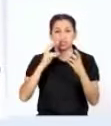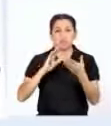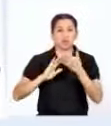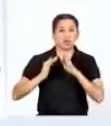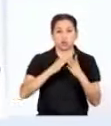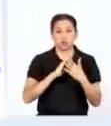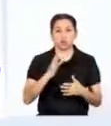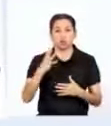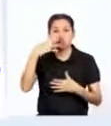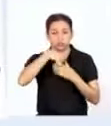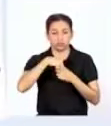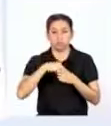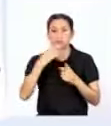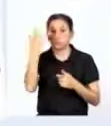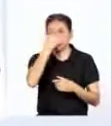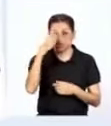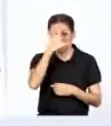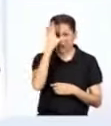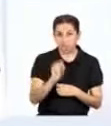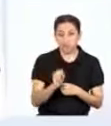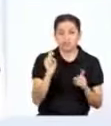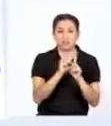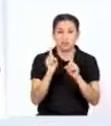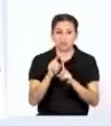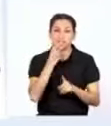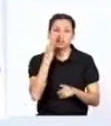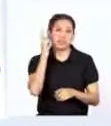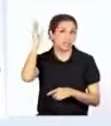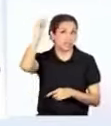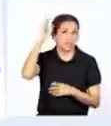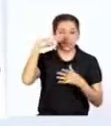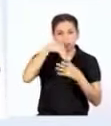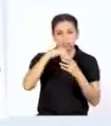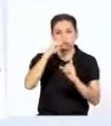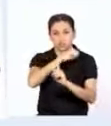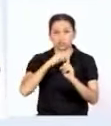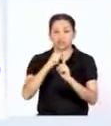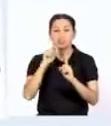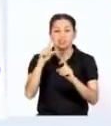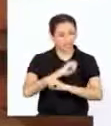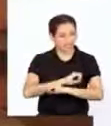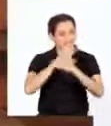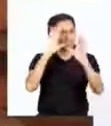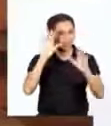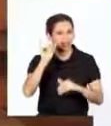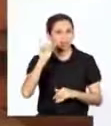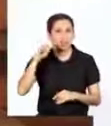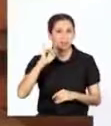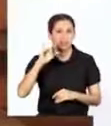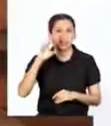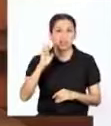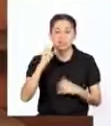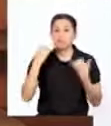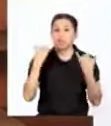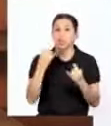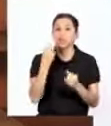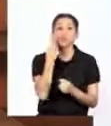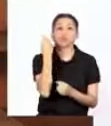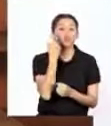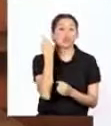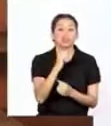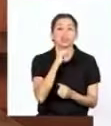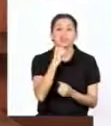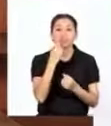diversidad cultural del colectivo afroperuano y los pueblos indígenas u originarios a la sociedad. La tienes clara, Yamile. Ahora